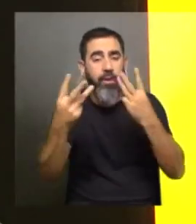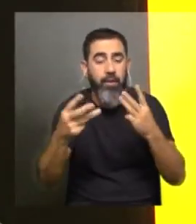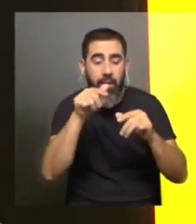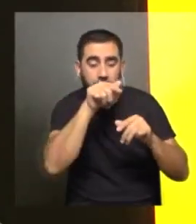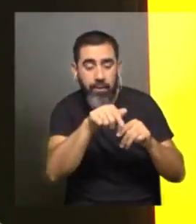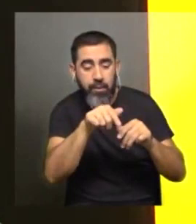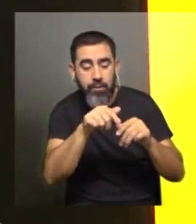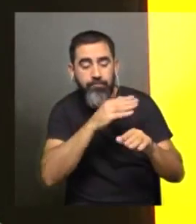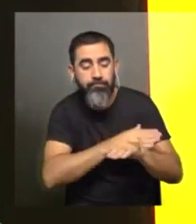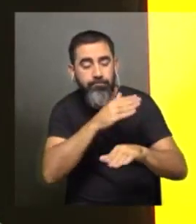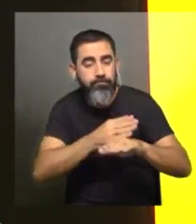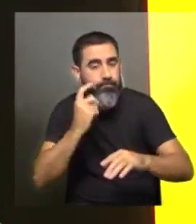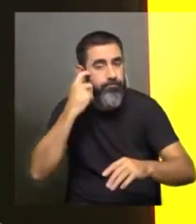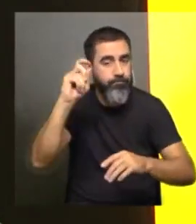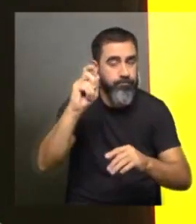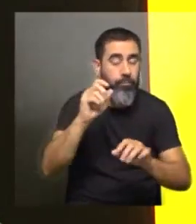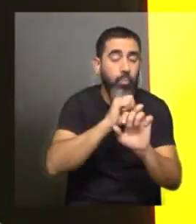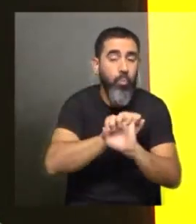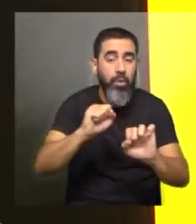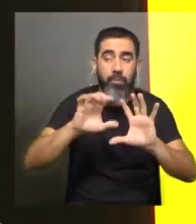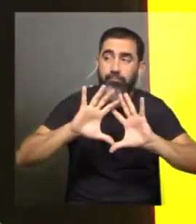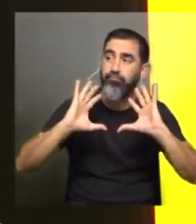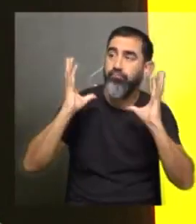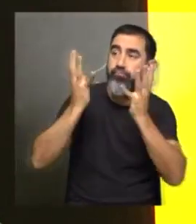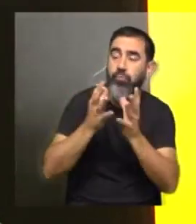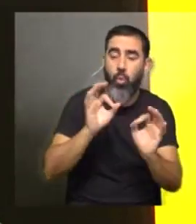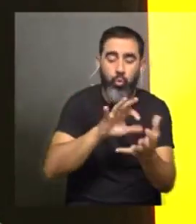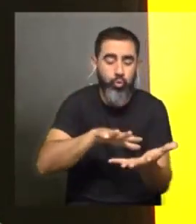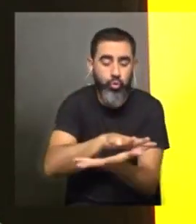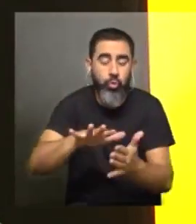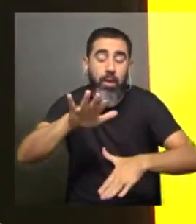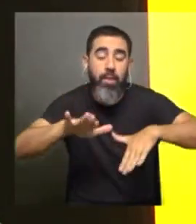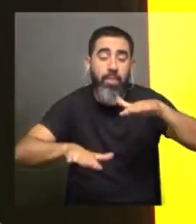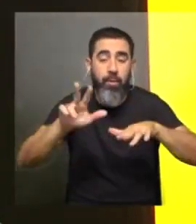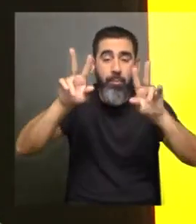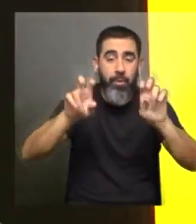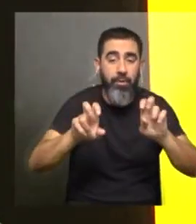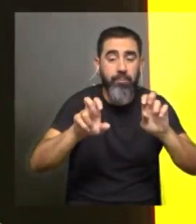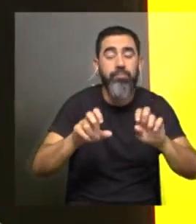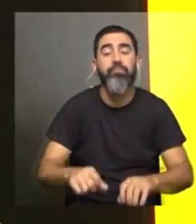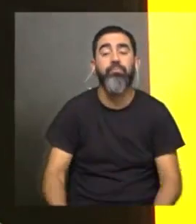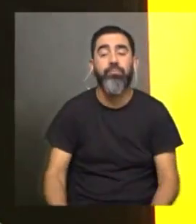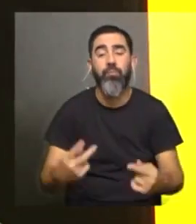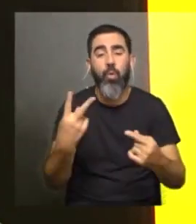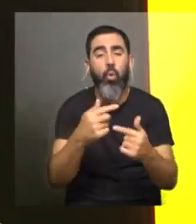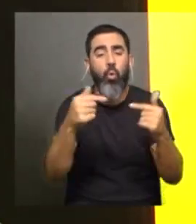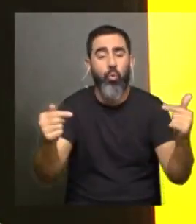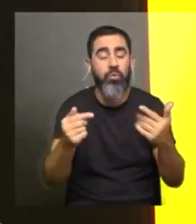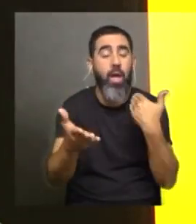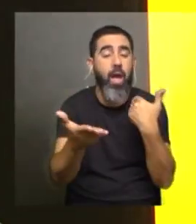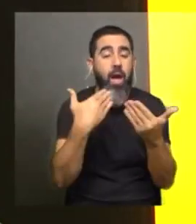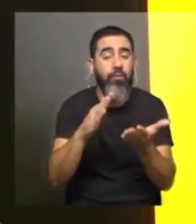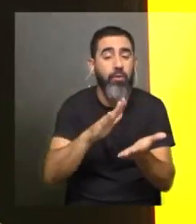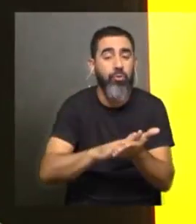ahí sus conclusiones. Puede ser a escala planetaria o a una escala más regional, de acuerdo al tema. Y vamos a cruzar un poco estas dos cosas. Vamos a hablar